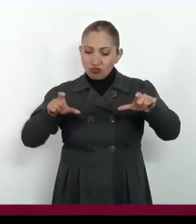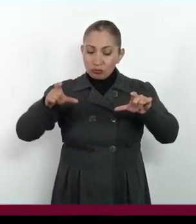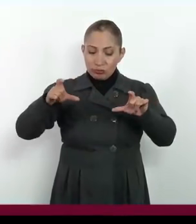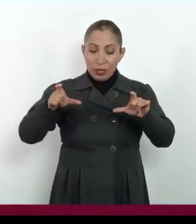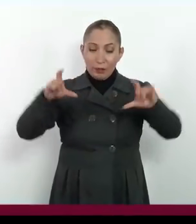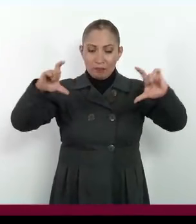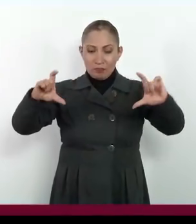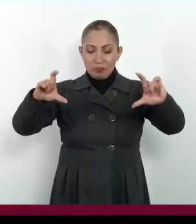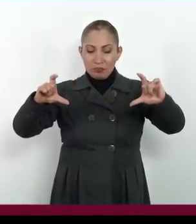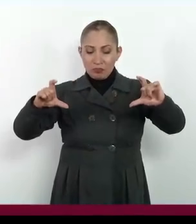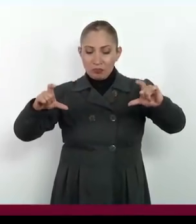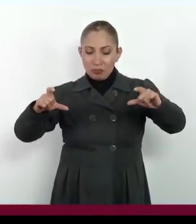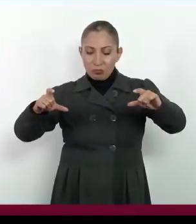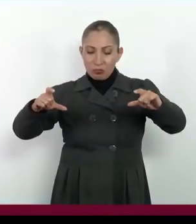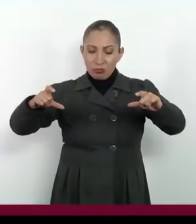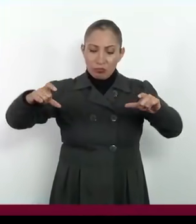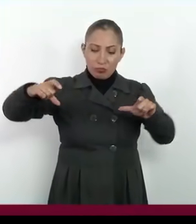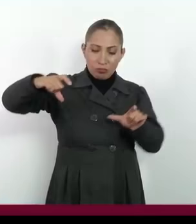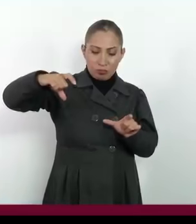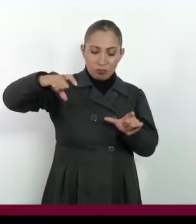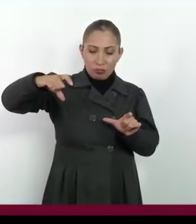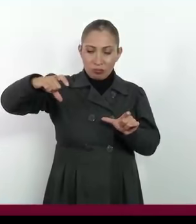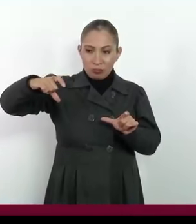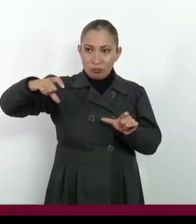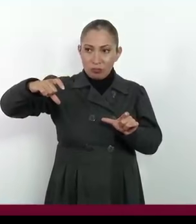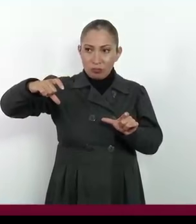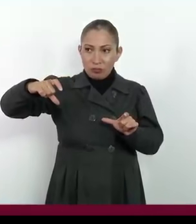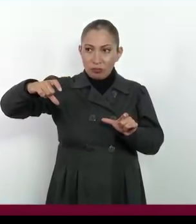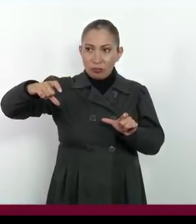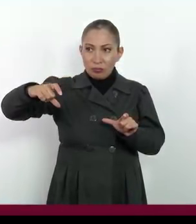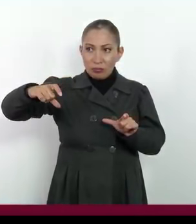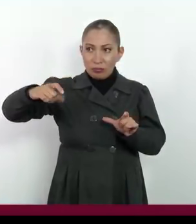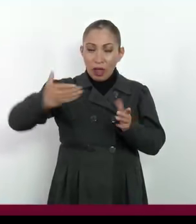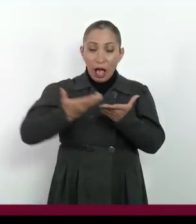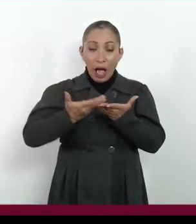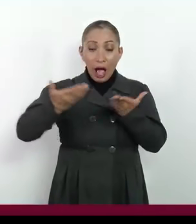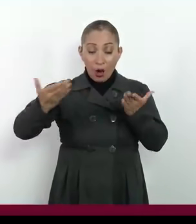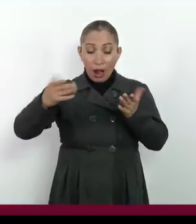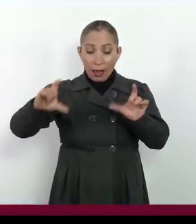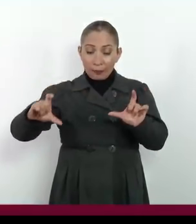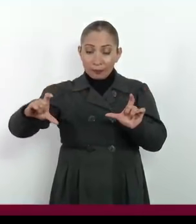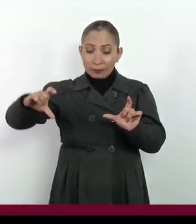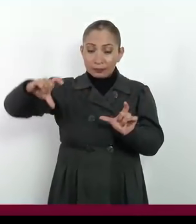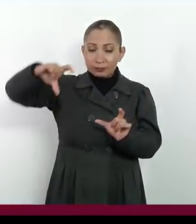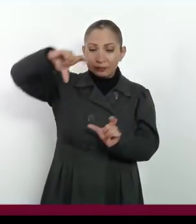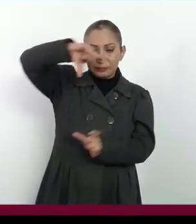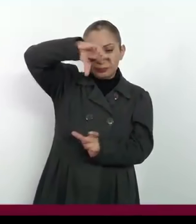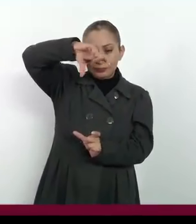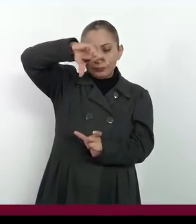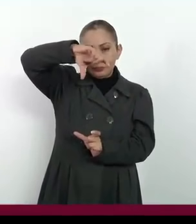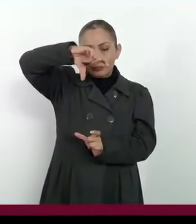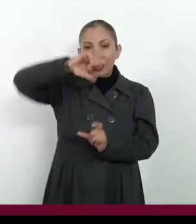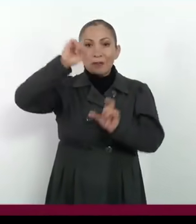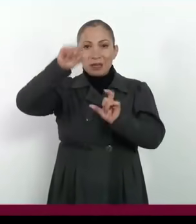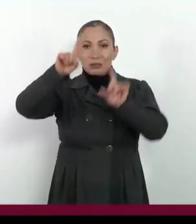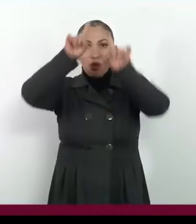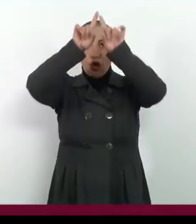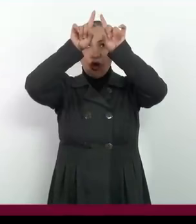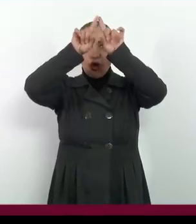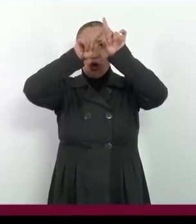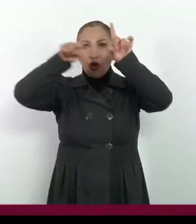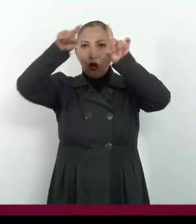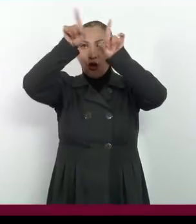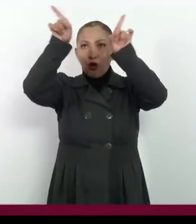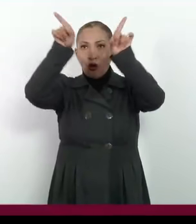plano hasta, por ejemplo, el caso en el que es paralelo, digamos, a esta